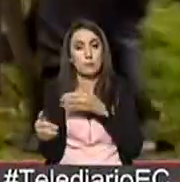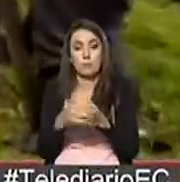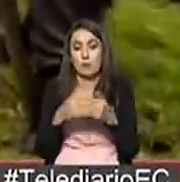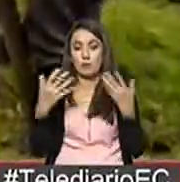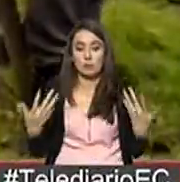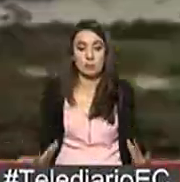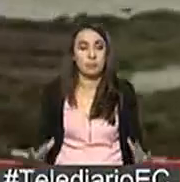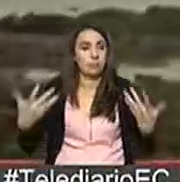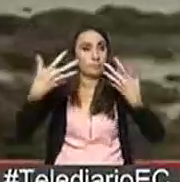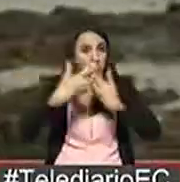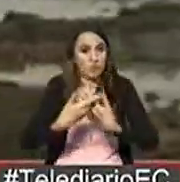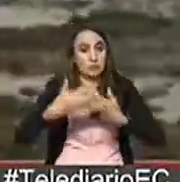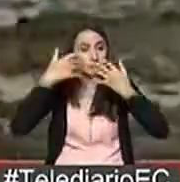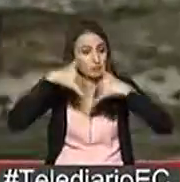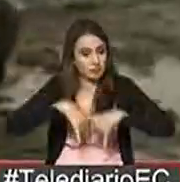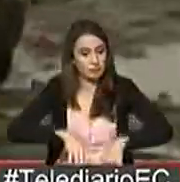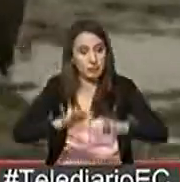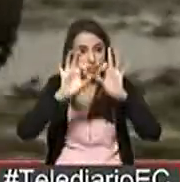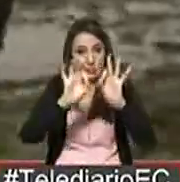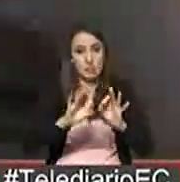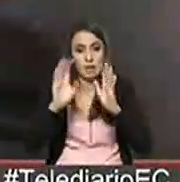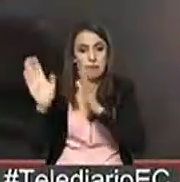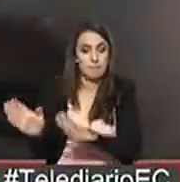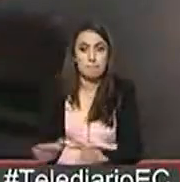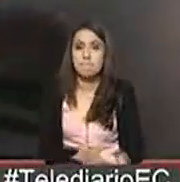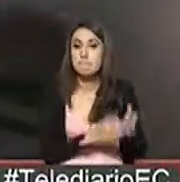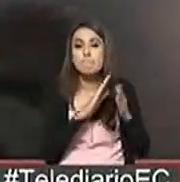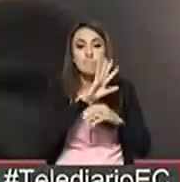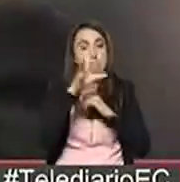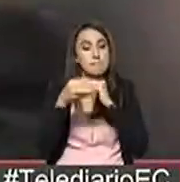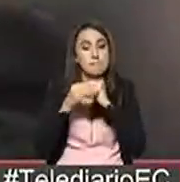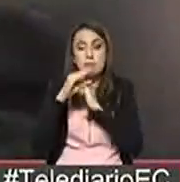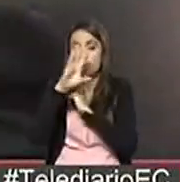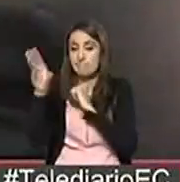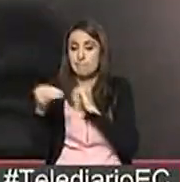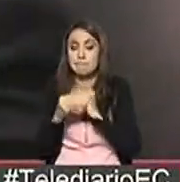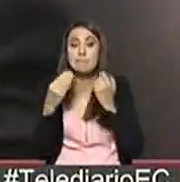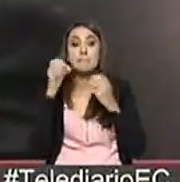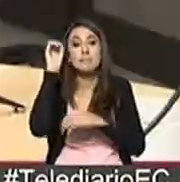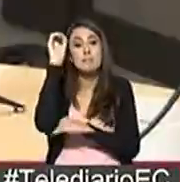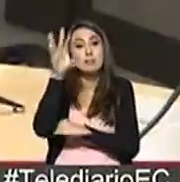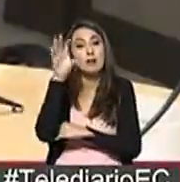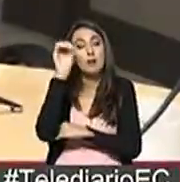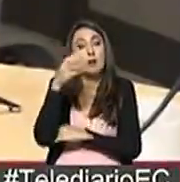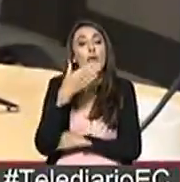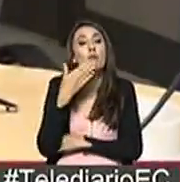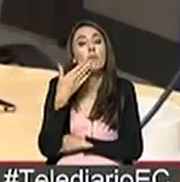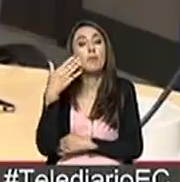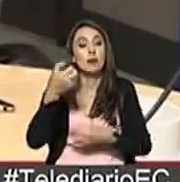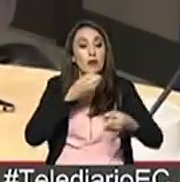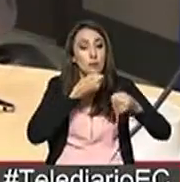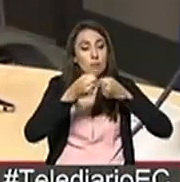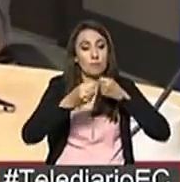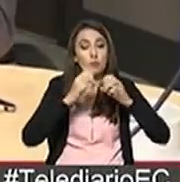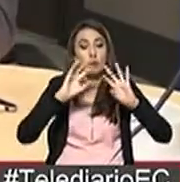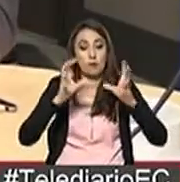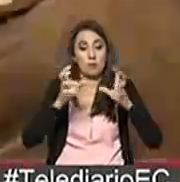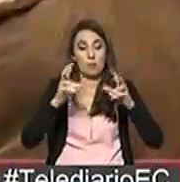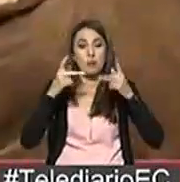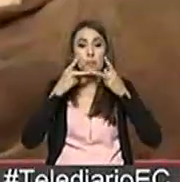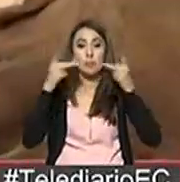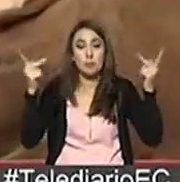del agroecuatoriano es la prioridad gubernamental, se acotó en este foro que se realizó este miércoles en la cabina principal de Radio Pública en